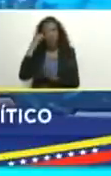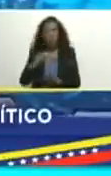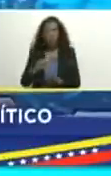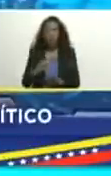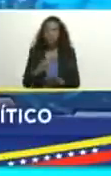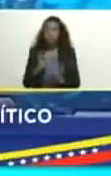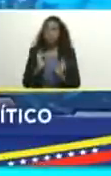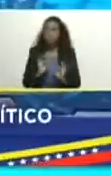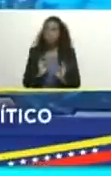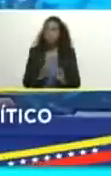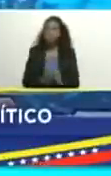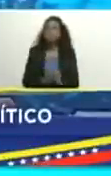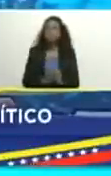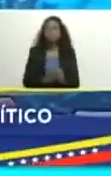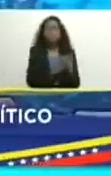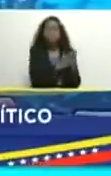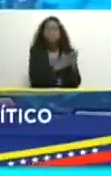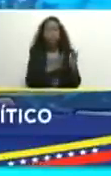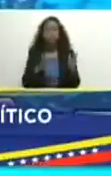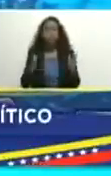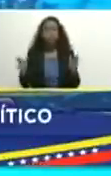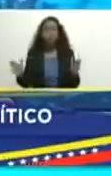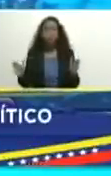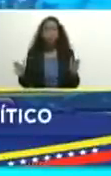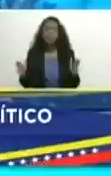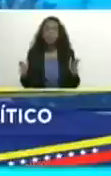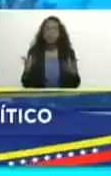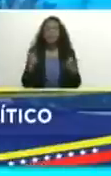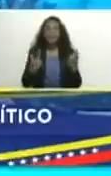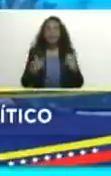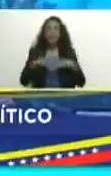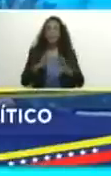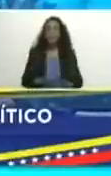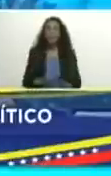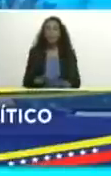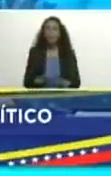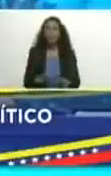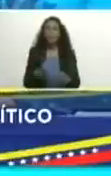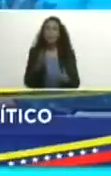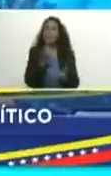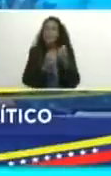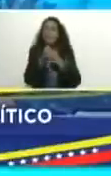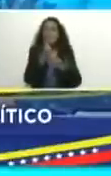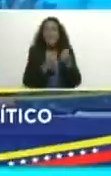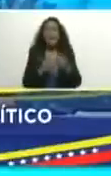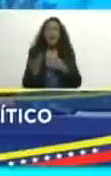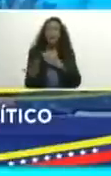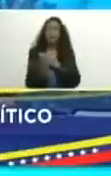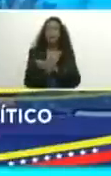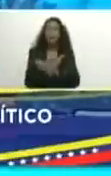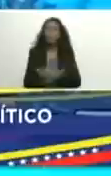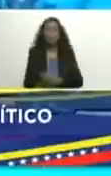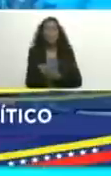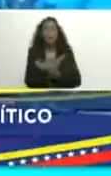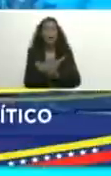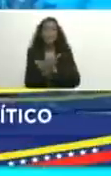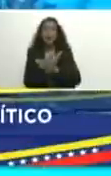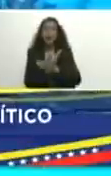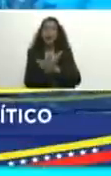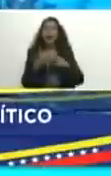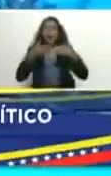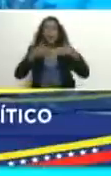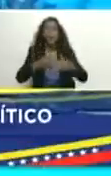Y en medio de esa, la guerra económica brutal, las sanciones criminales, el embargo